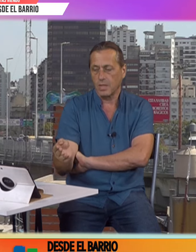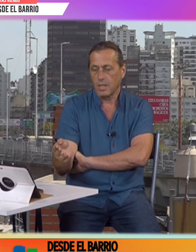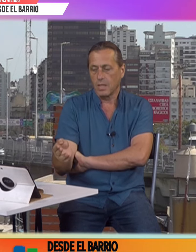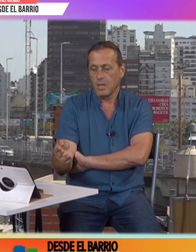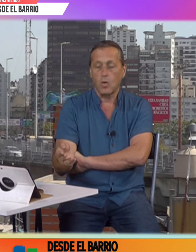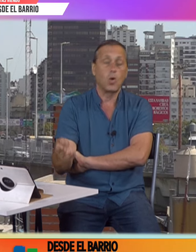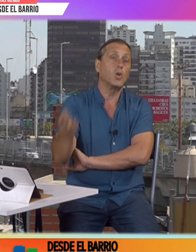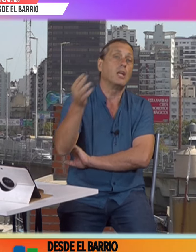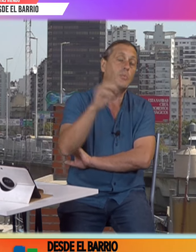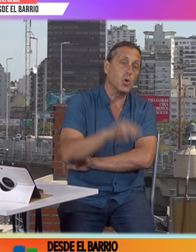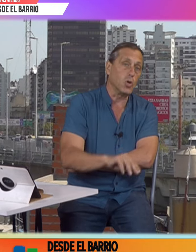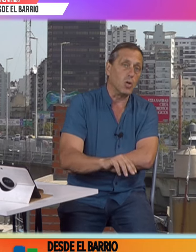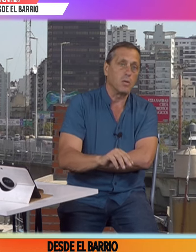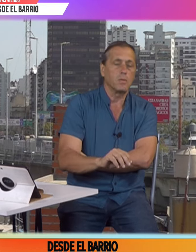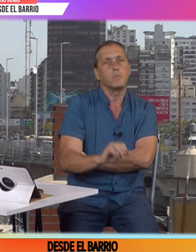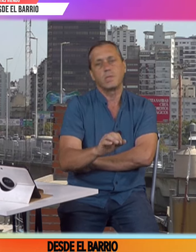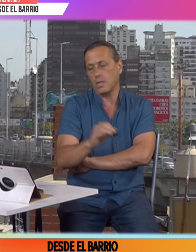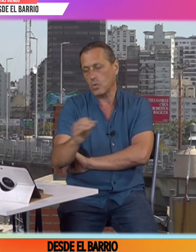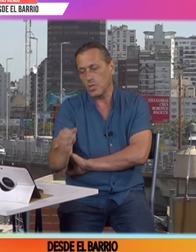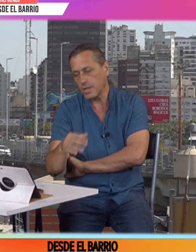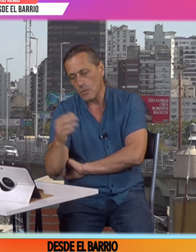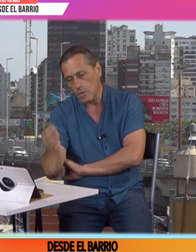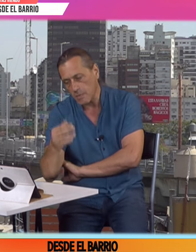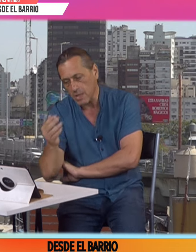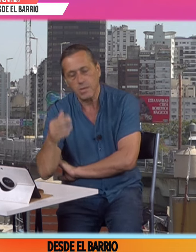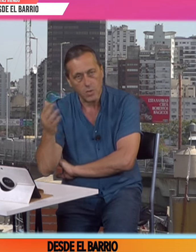120.000 pesos. Con el bono,